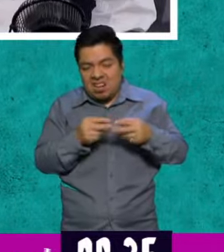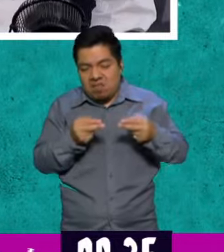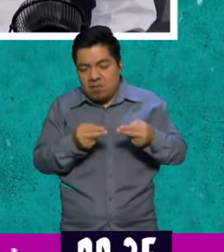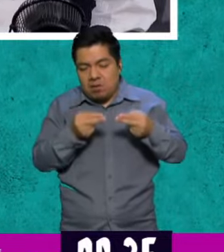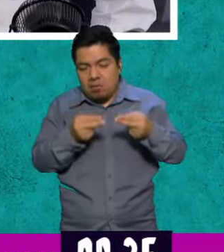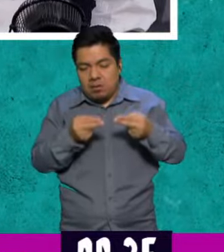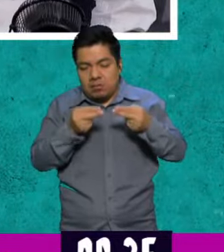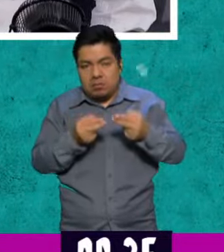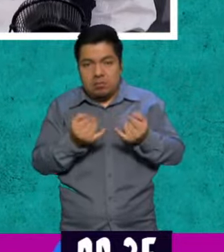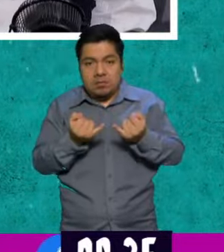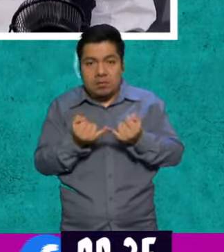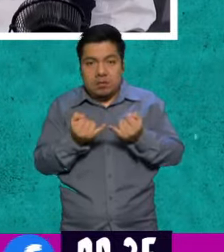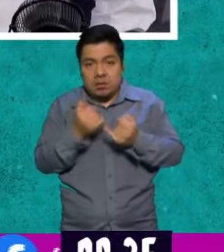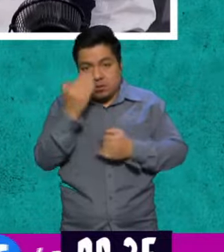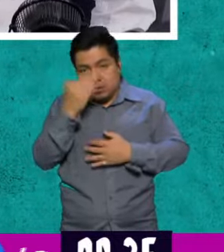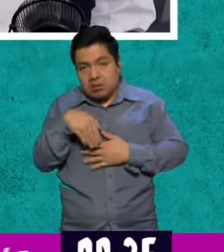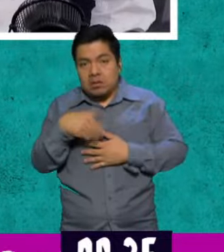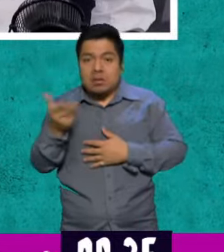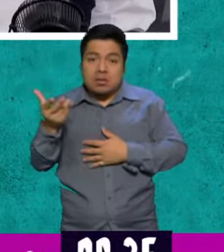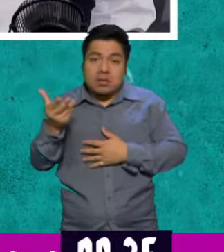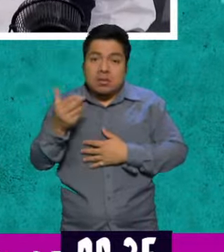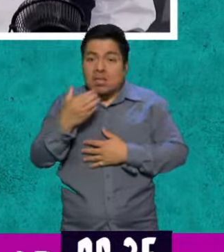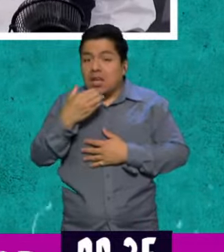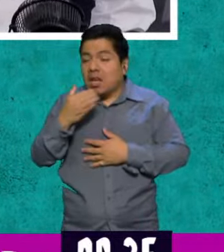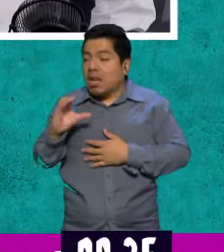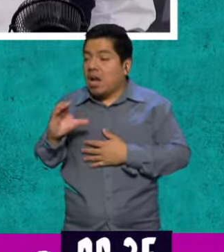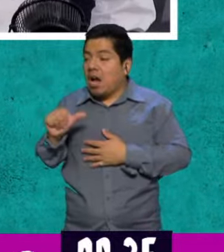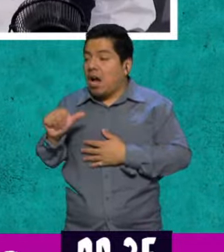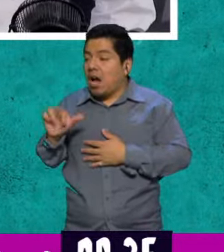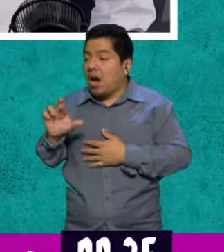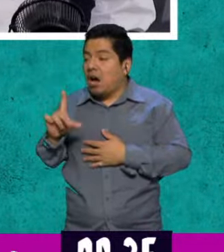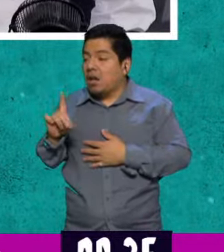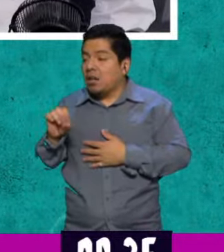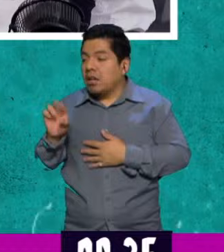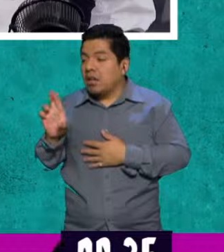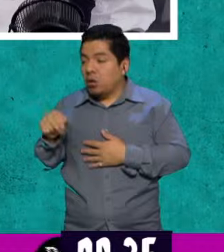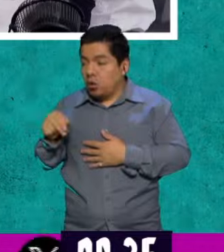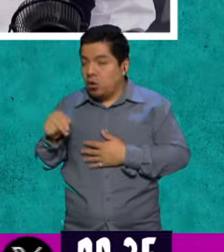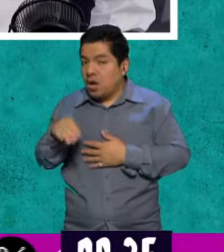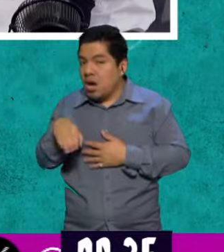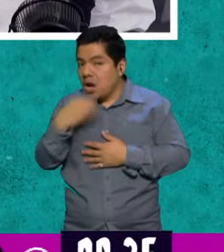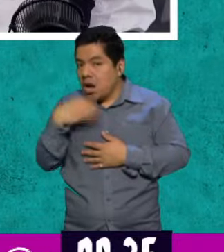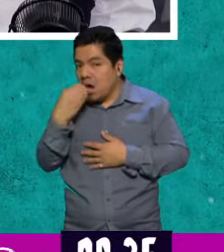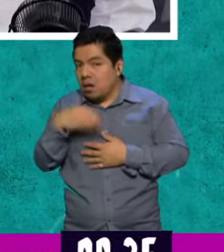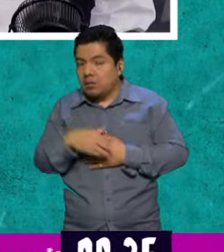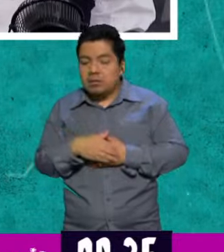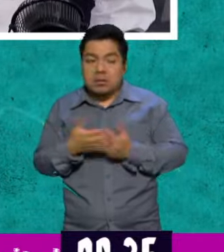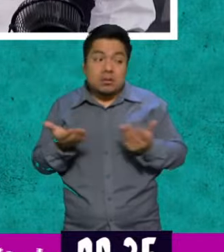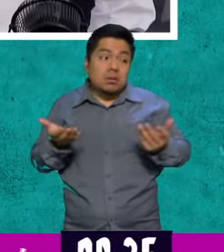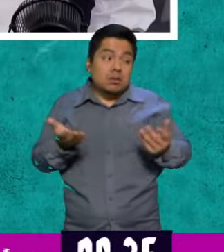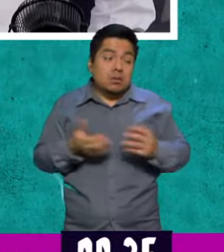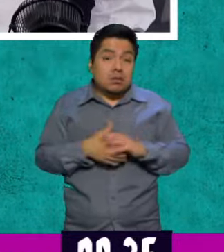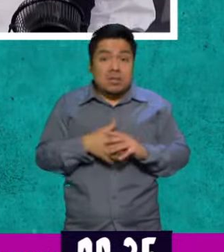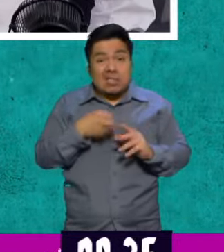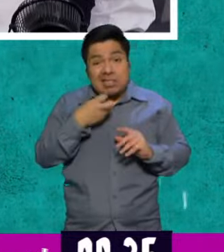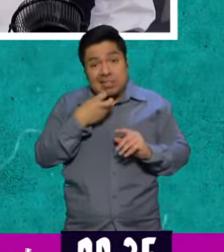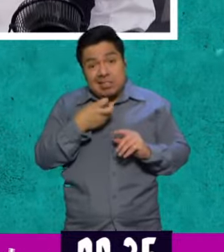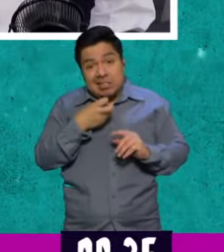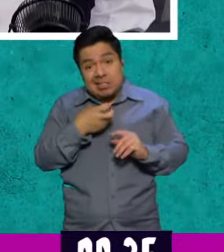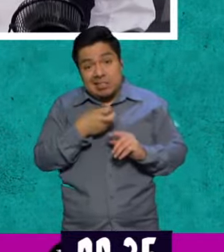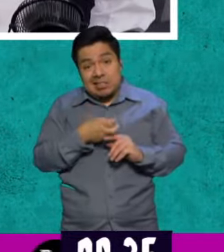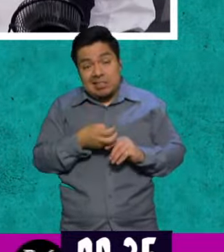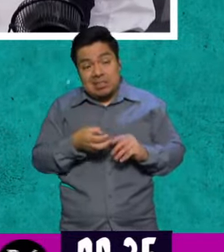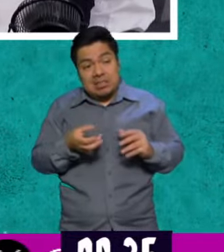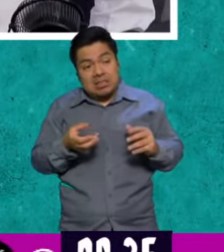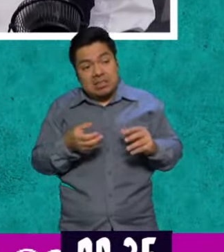El calderonismo fue un instrumento, la guerra del narco es un instrumento utilizado por